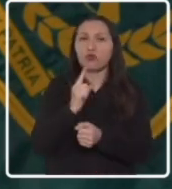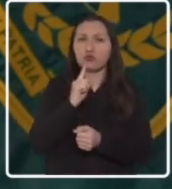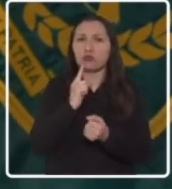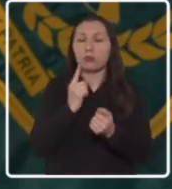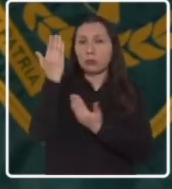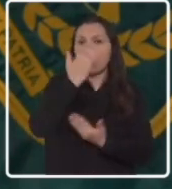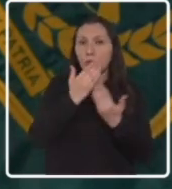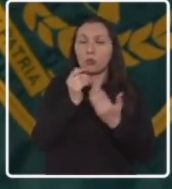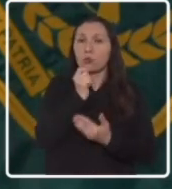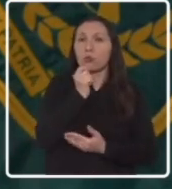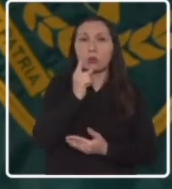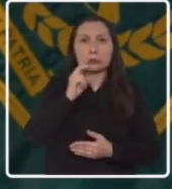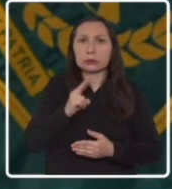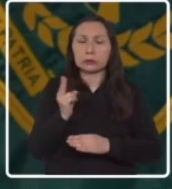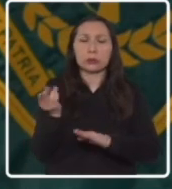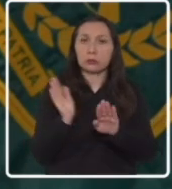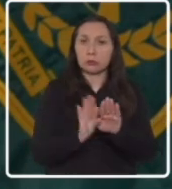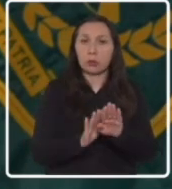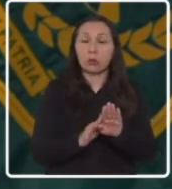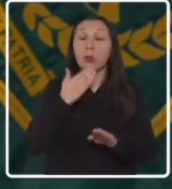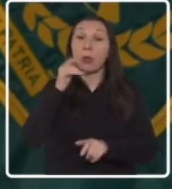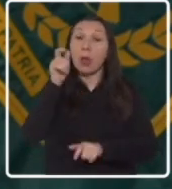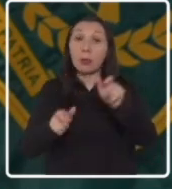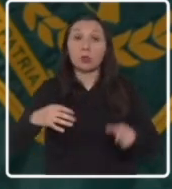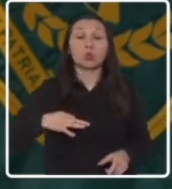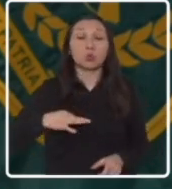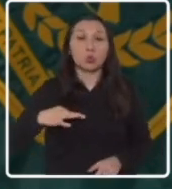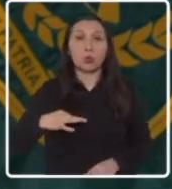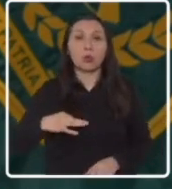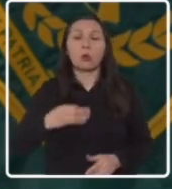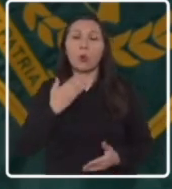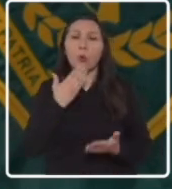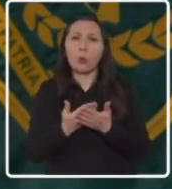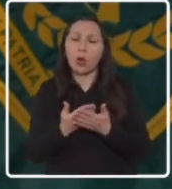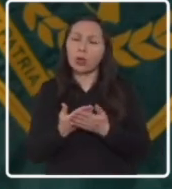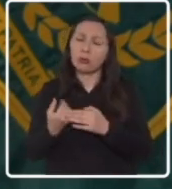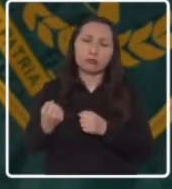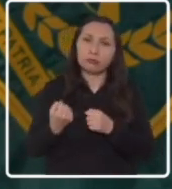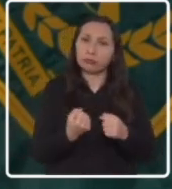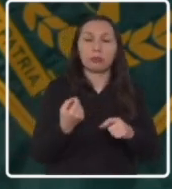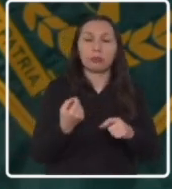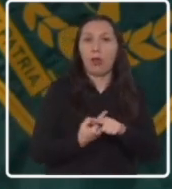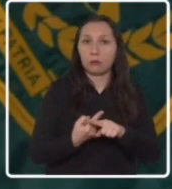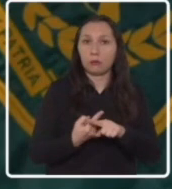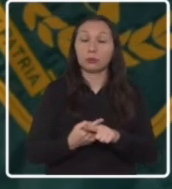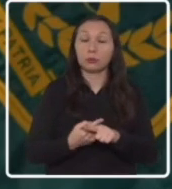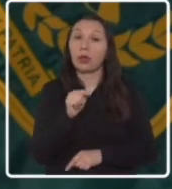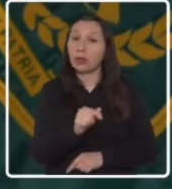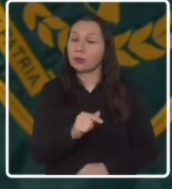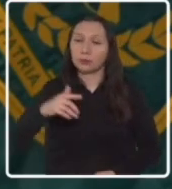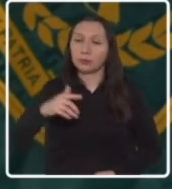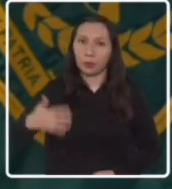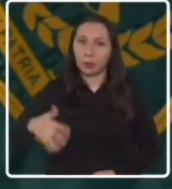protegidos de acusaciones infundadas como los ciudadanos y las ciudadanas de actuaciones abusivas. Esto es